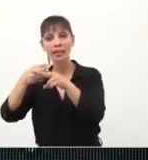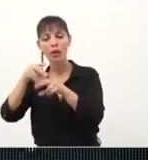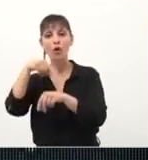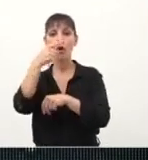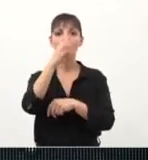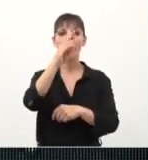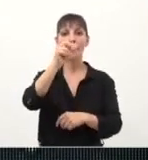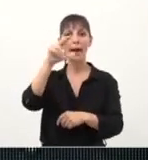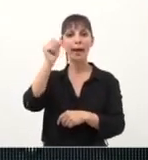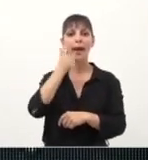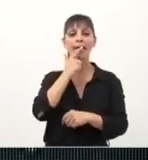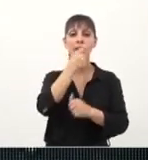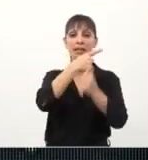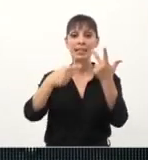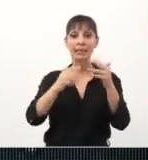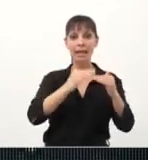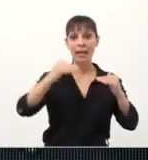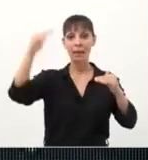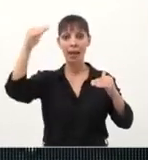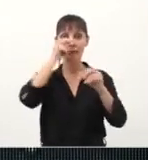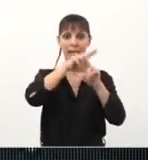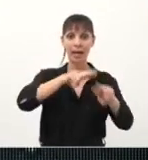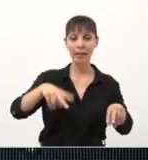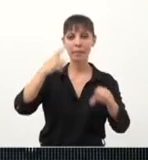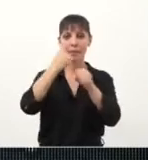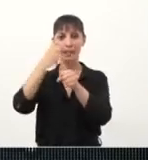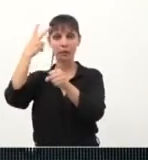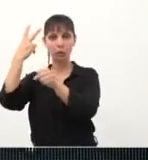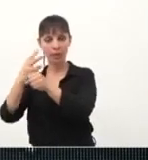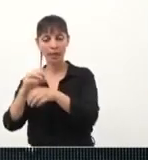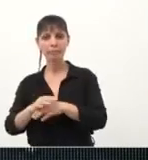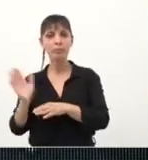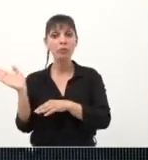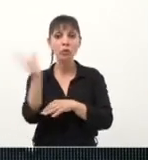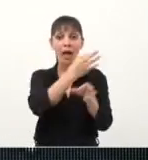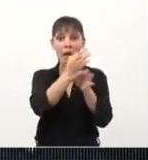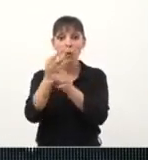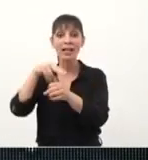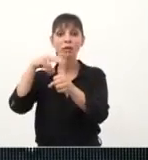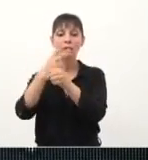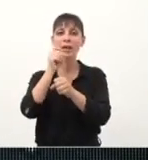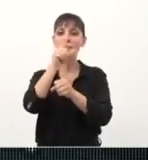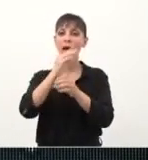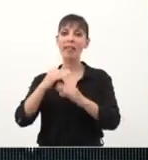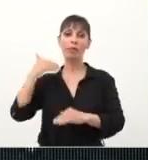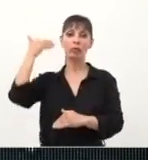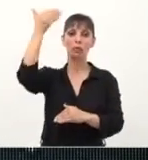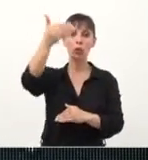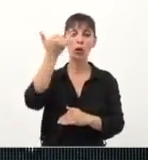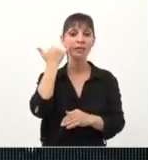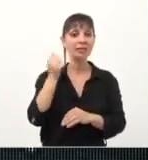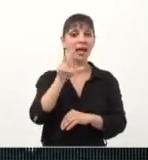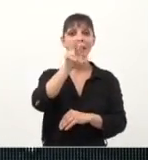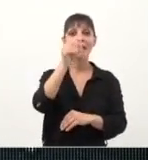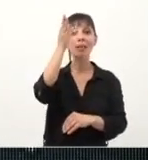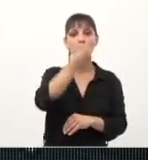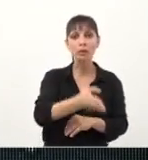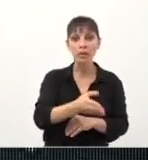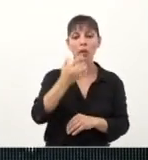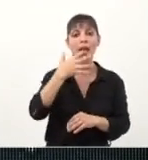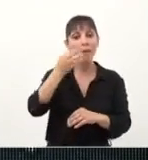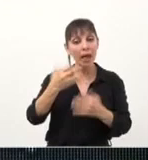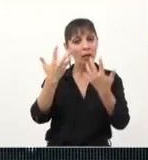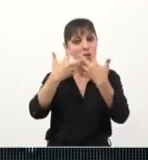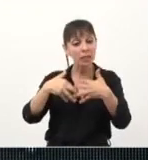Barracas, con los 3 niveles. Todas las secundarias van a ser secundaria del futuro. Hoy ya tenemos 30% y el sistema viene siendo un